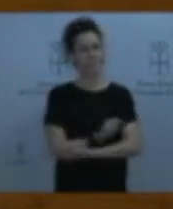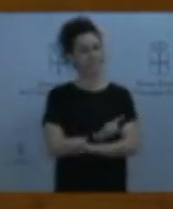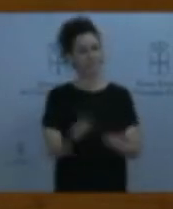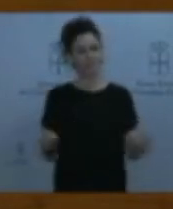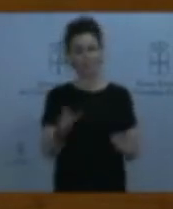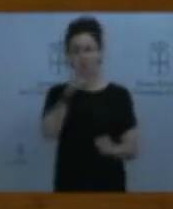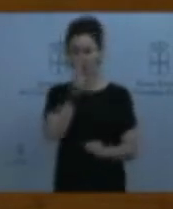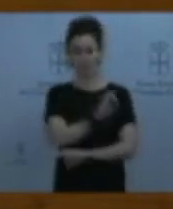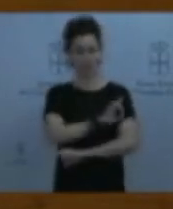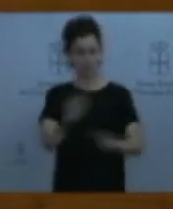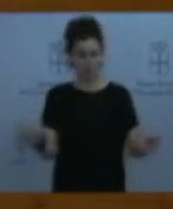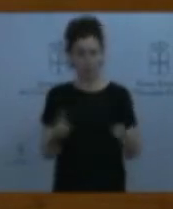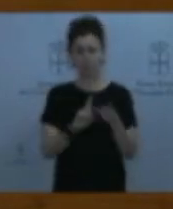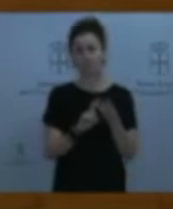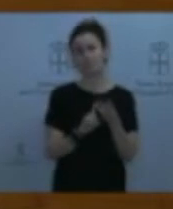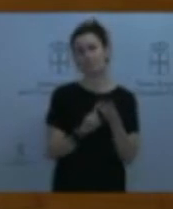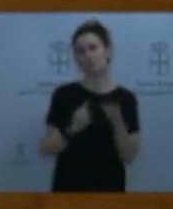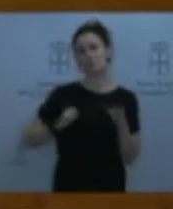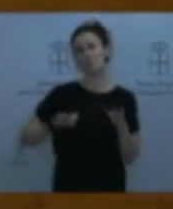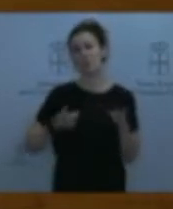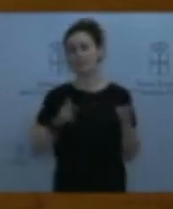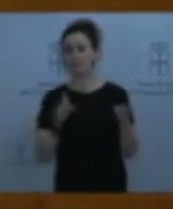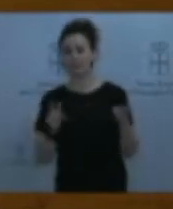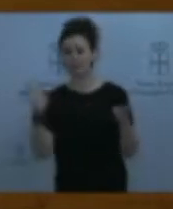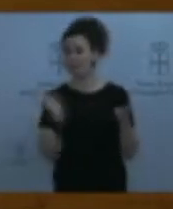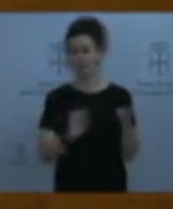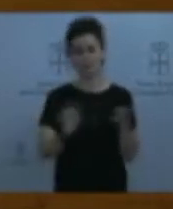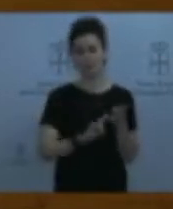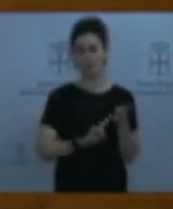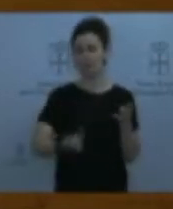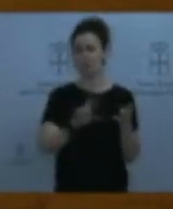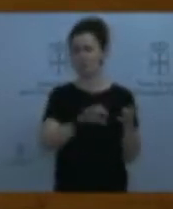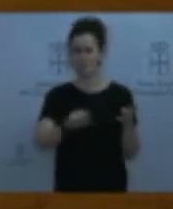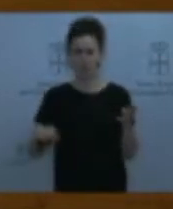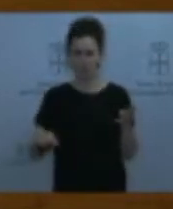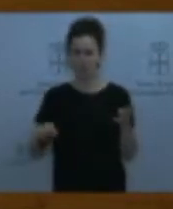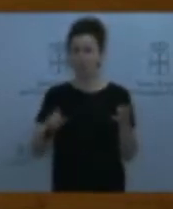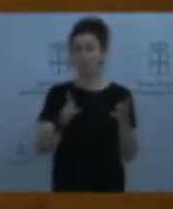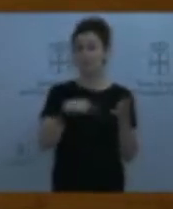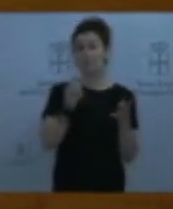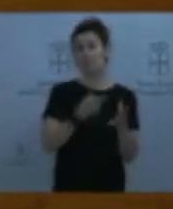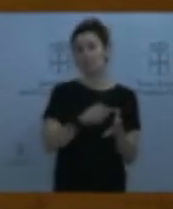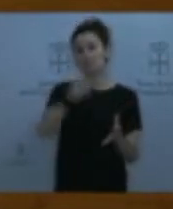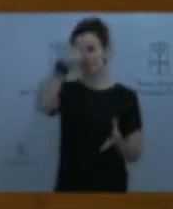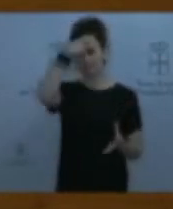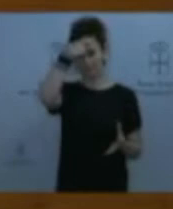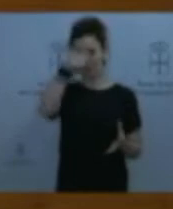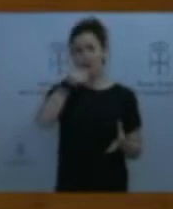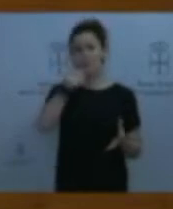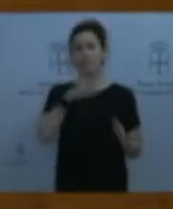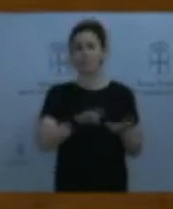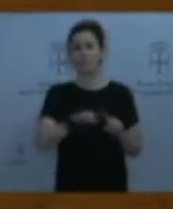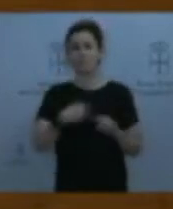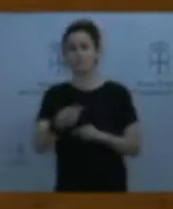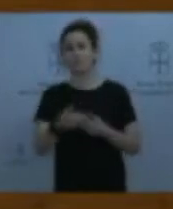febrero cuando volvimos a pedir la comparecencia, a principios de abril no apareció por aquí alegando problemas de agenda y luego tuvo una enfermedad en diferido diciendo que 6 días después iba a estar